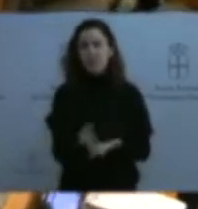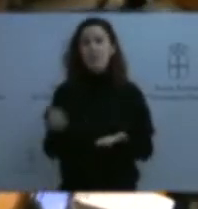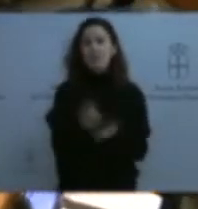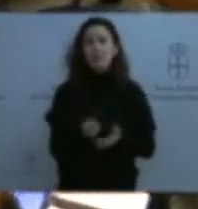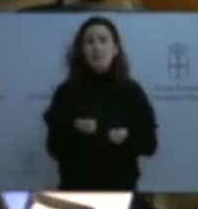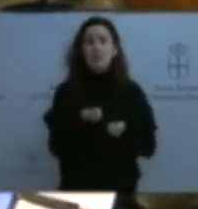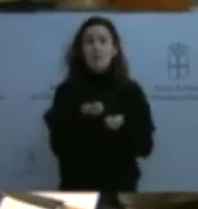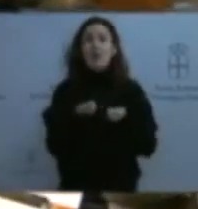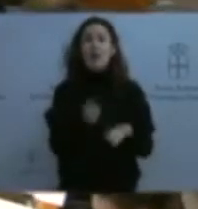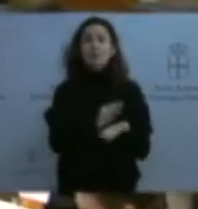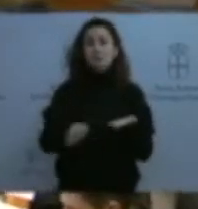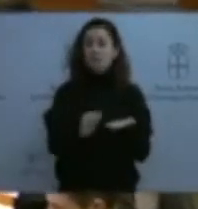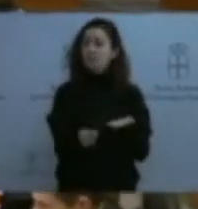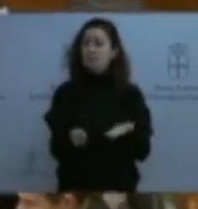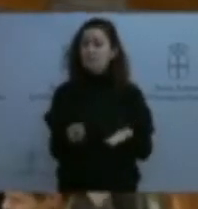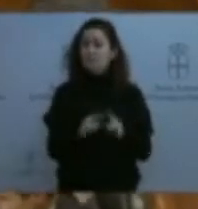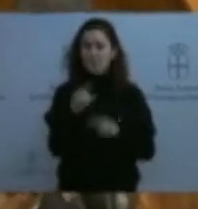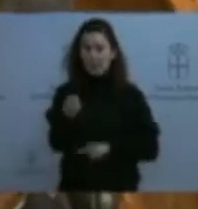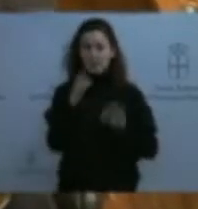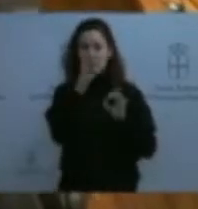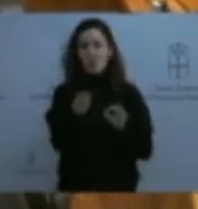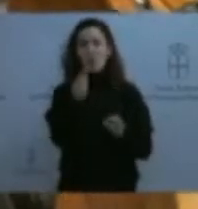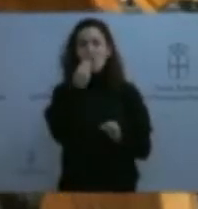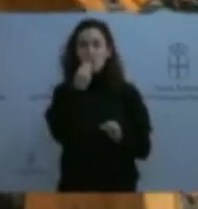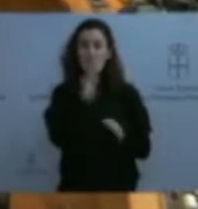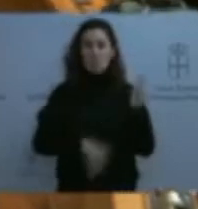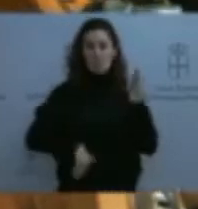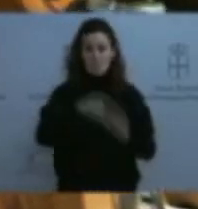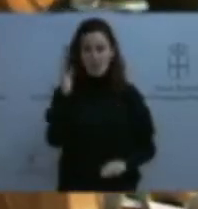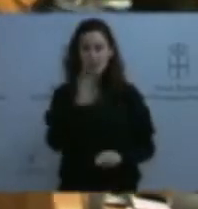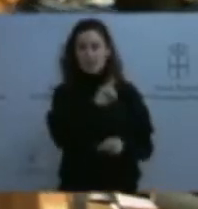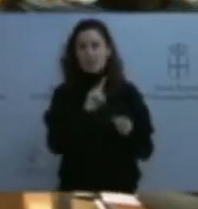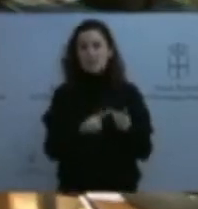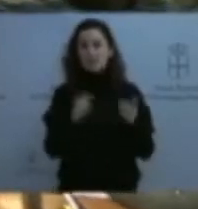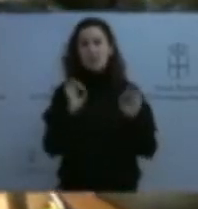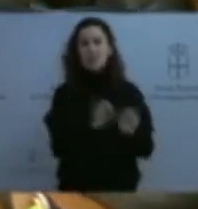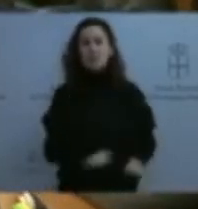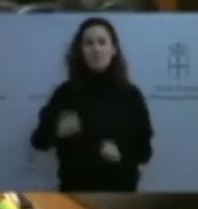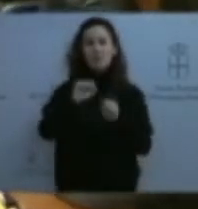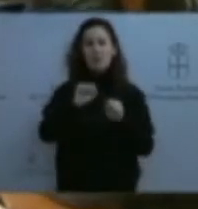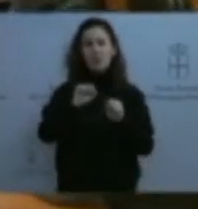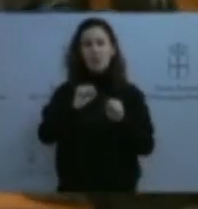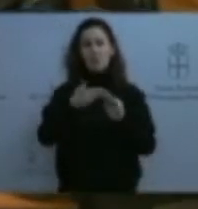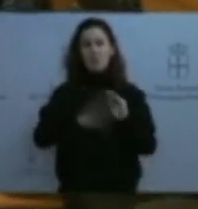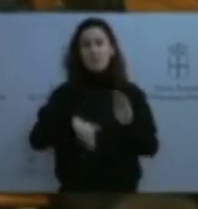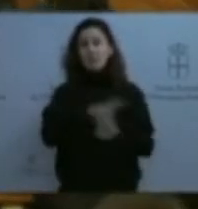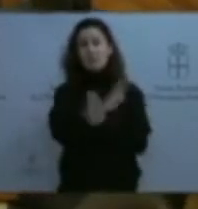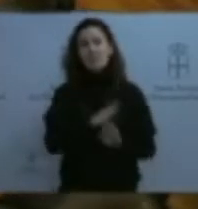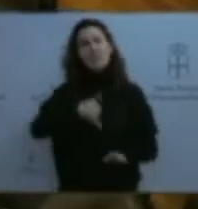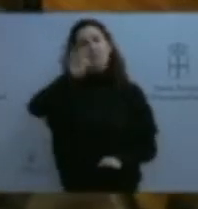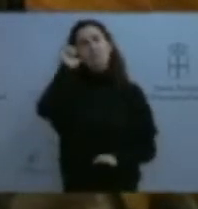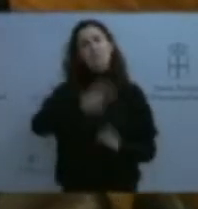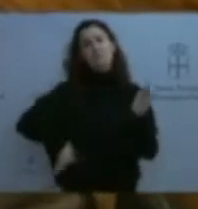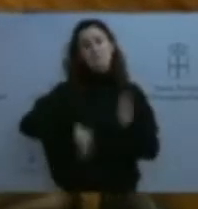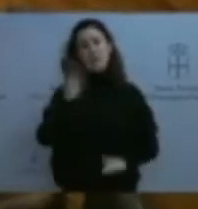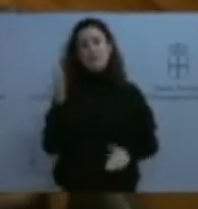se tienen en cuenta. Uno es que hay un mayor consumo y dos, que hay una menor protección y, por lo tanto, mayor riesgo.